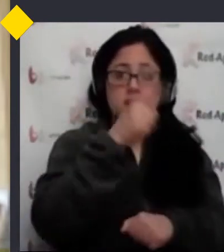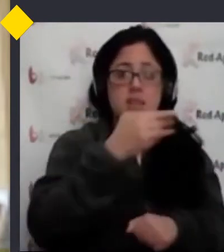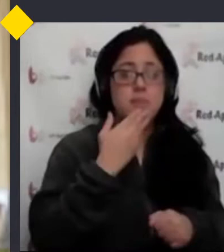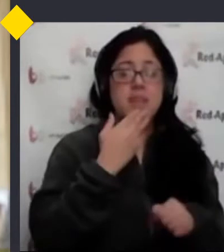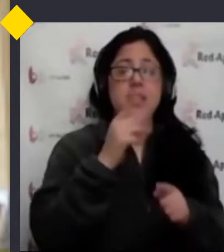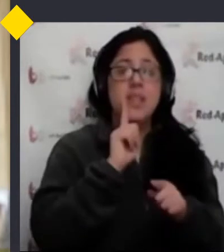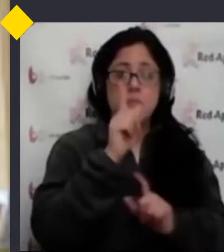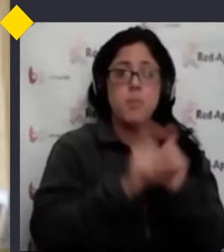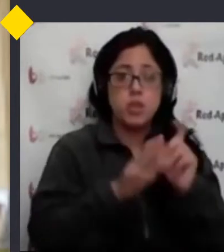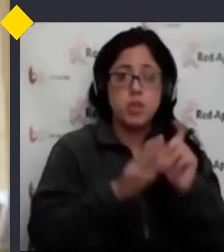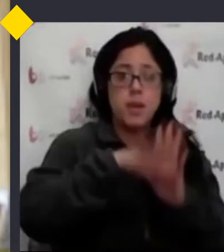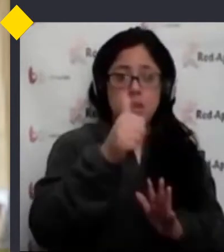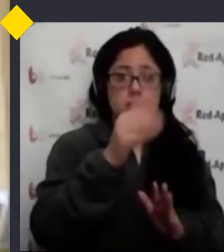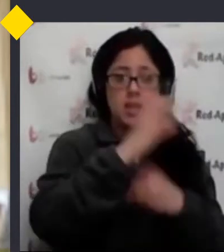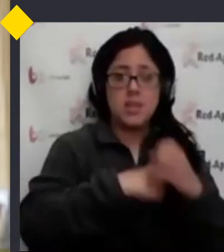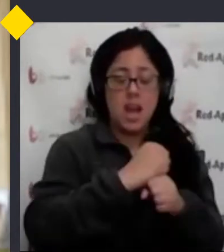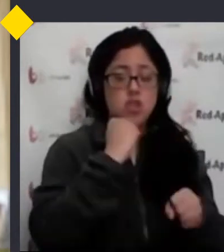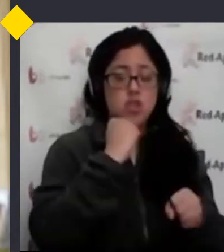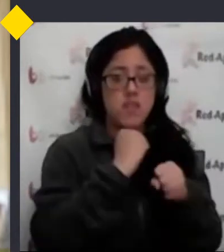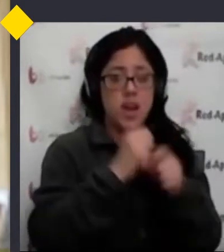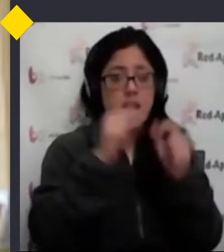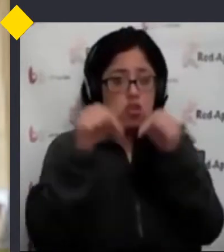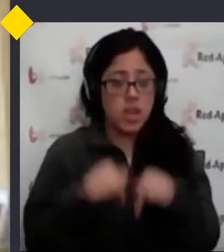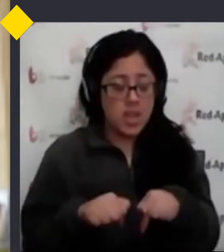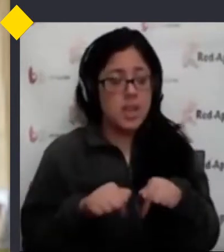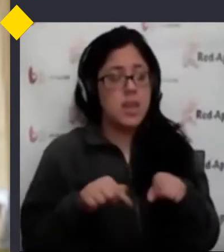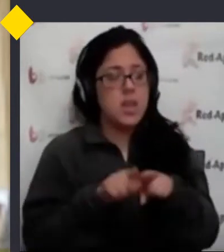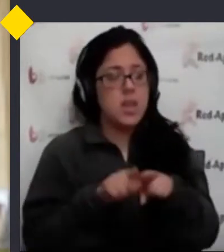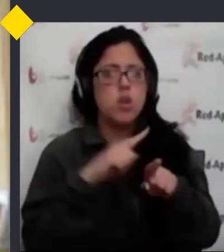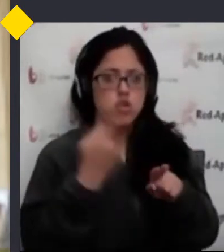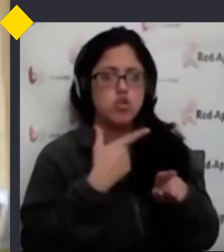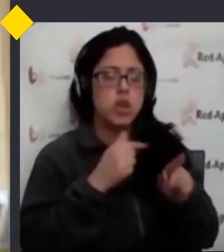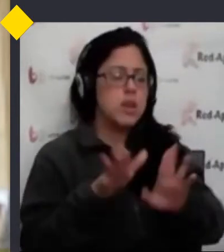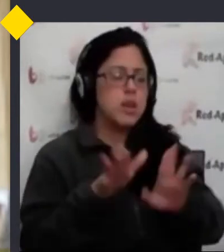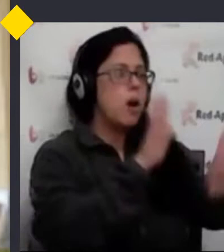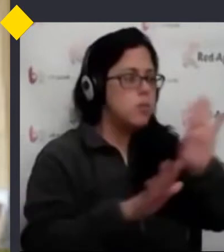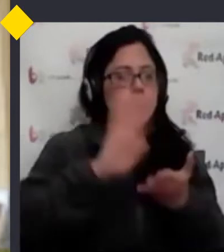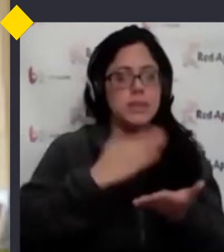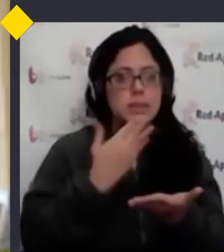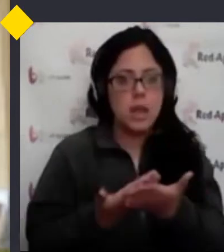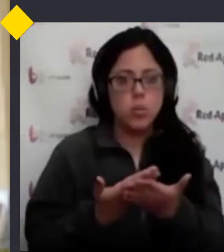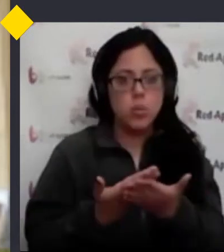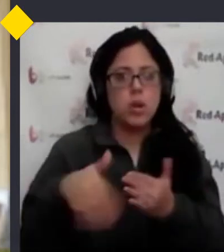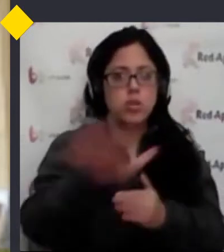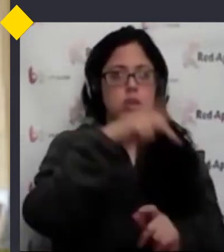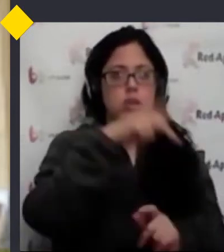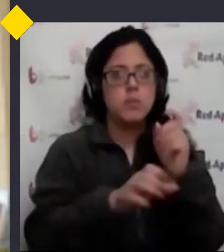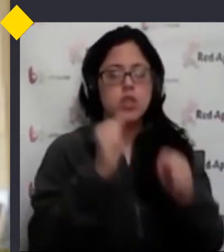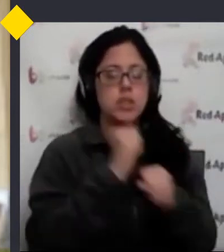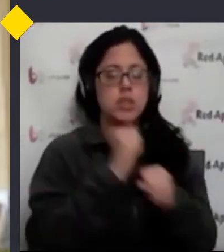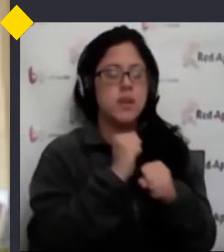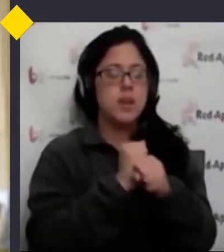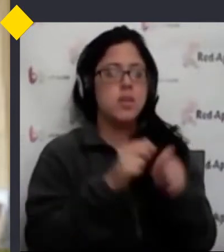este tiempo también ha sido nuestro interés poder proteger la salud, cuidar a todos los colaboradores, y eso